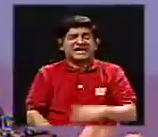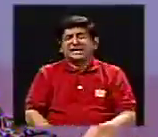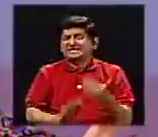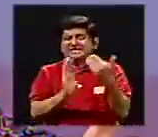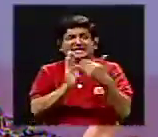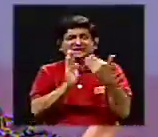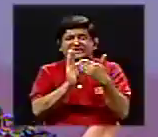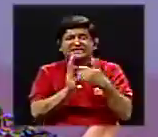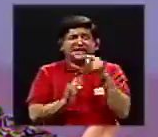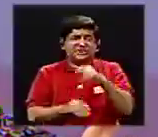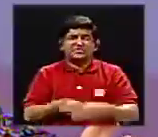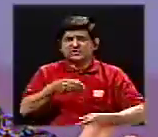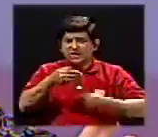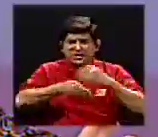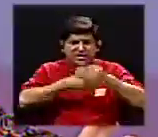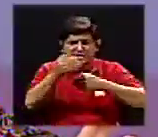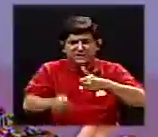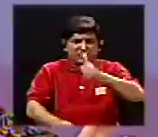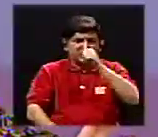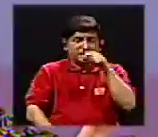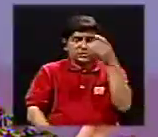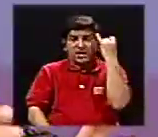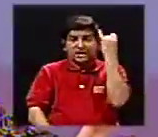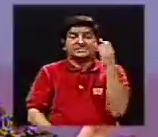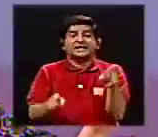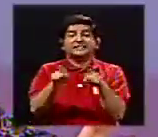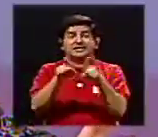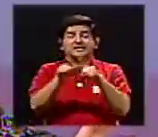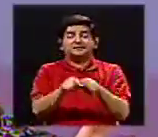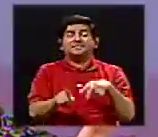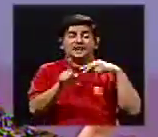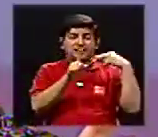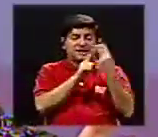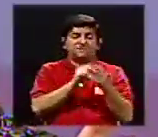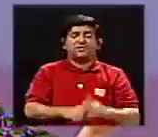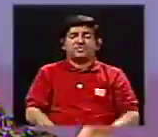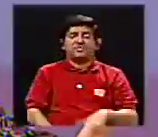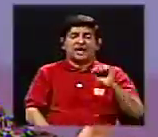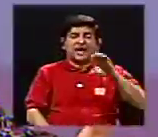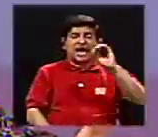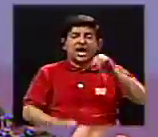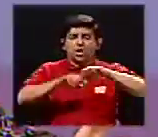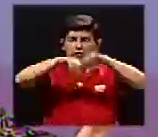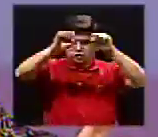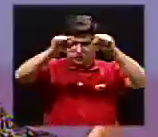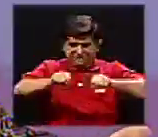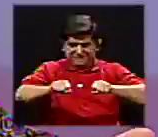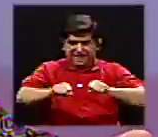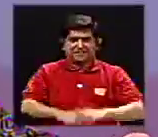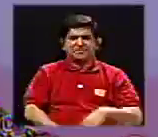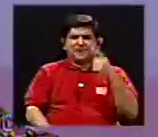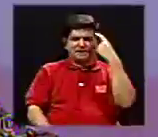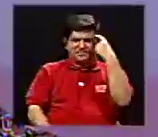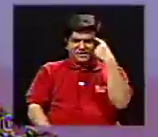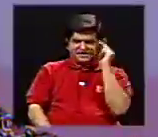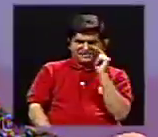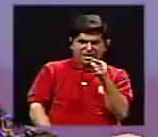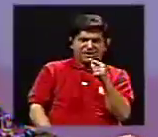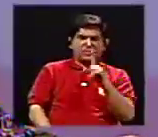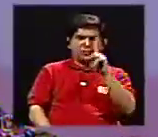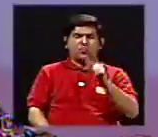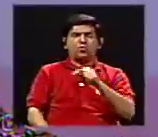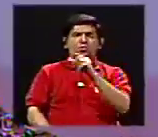a lo que es el flujo del agua. Este concepto también del enfoque ecosistémico y considerar el ecosistema como